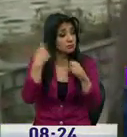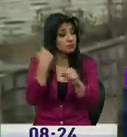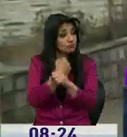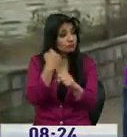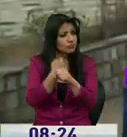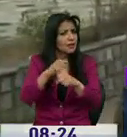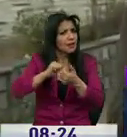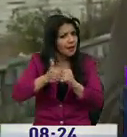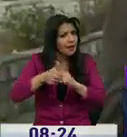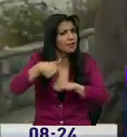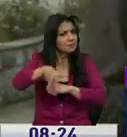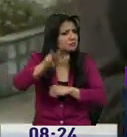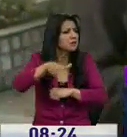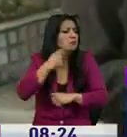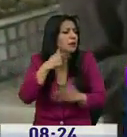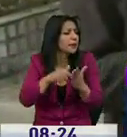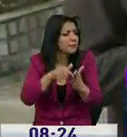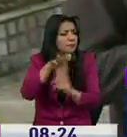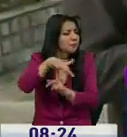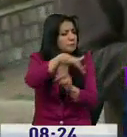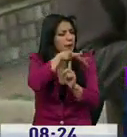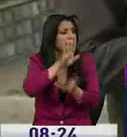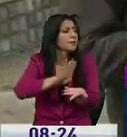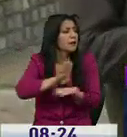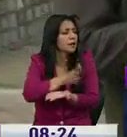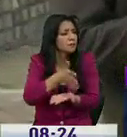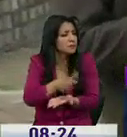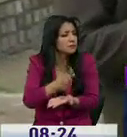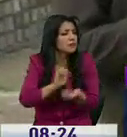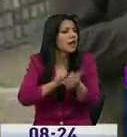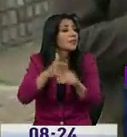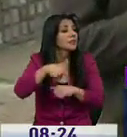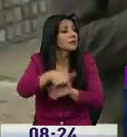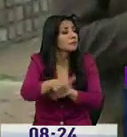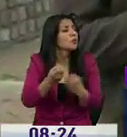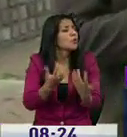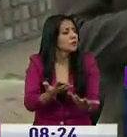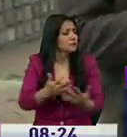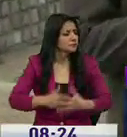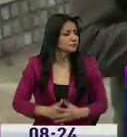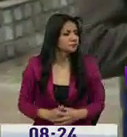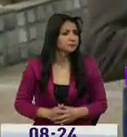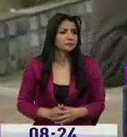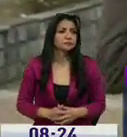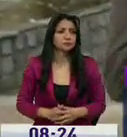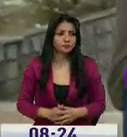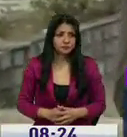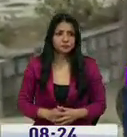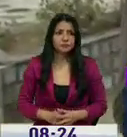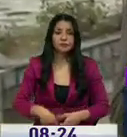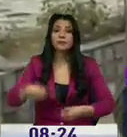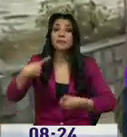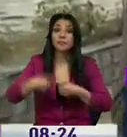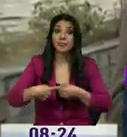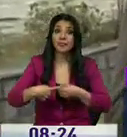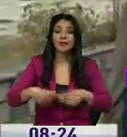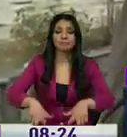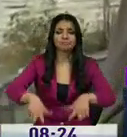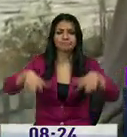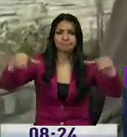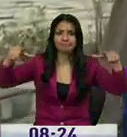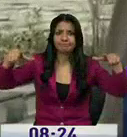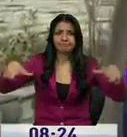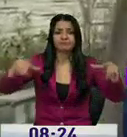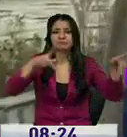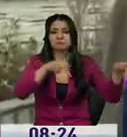cierto tiempo los parques de los barrios. Esto, más o menos, cada cierto tiempo se está interviniendo. La ciudad, como te digo, es grande. Tenemos un